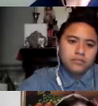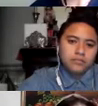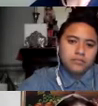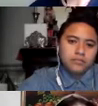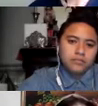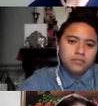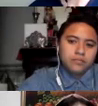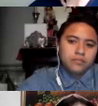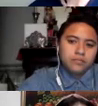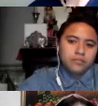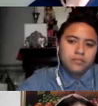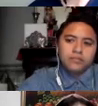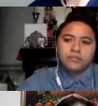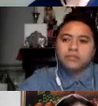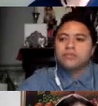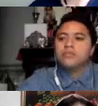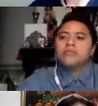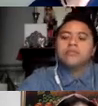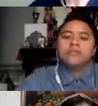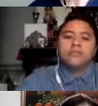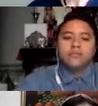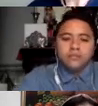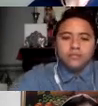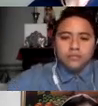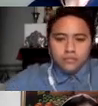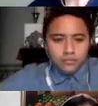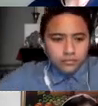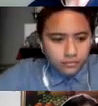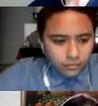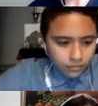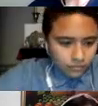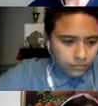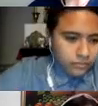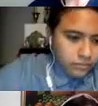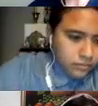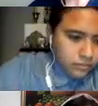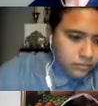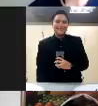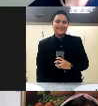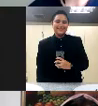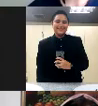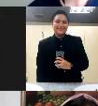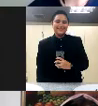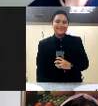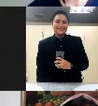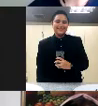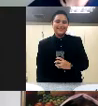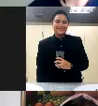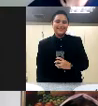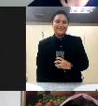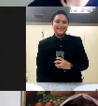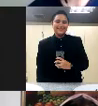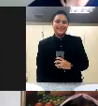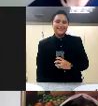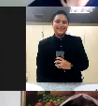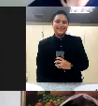porque igual desde el principio estás vendiendo tus servicios. Y también con el tiempo puedes posicionar tu marca para ir cobrando un poco